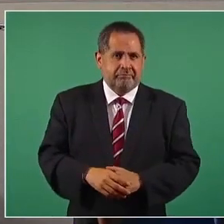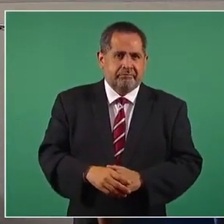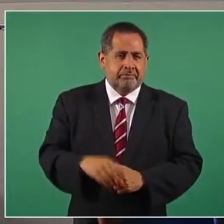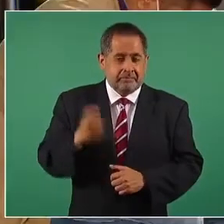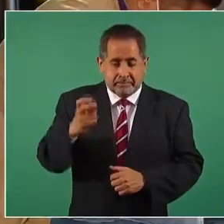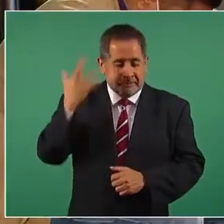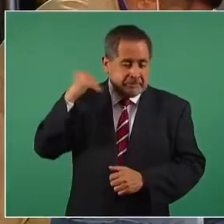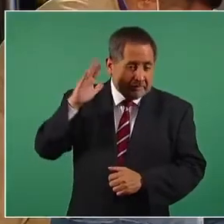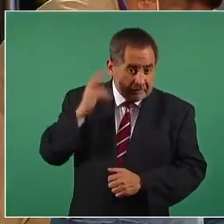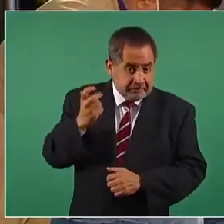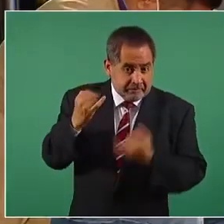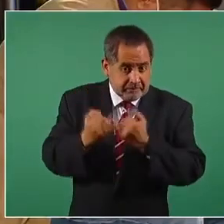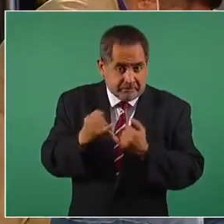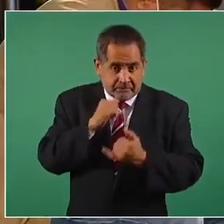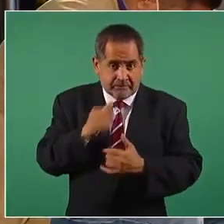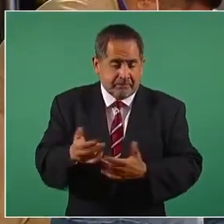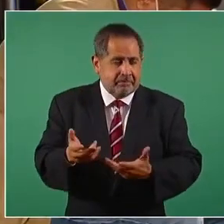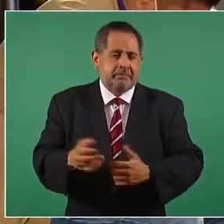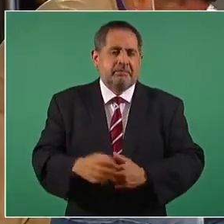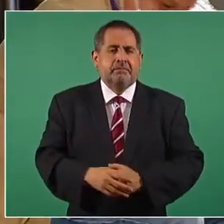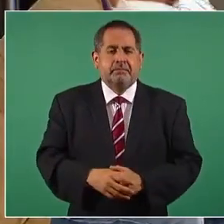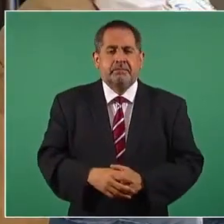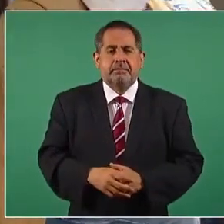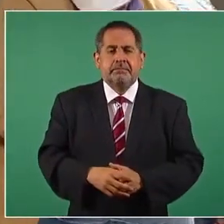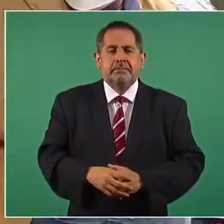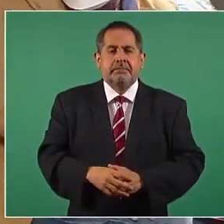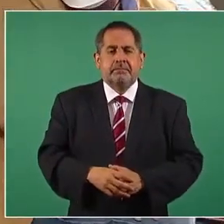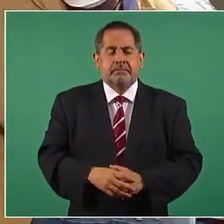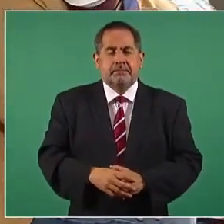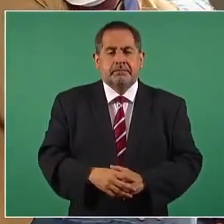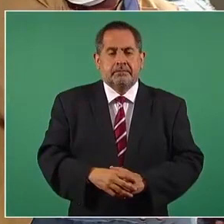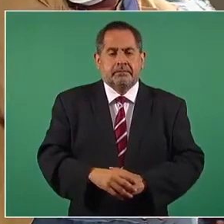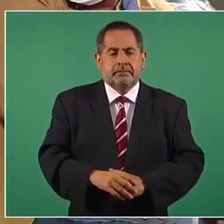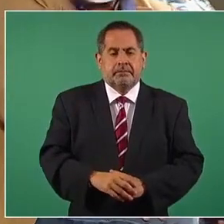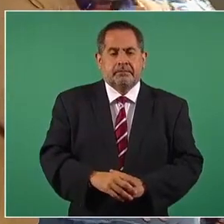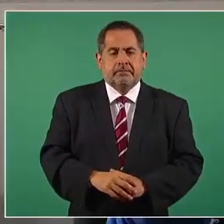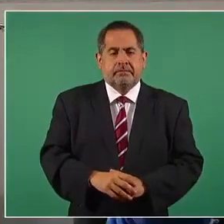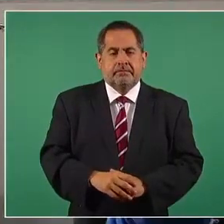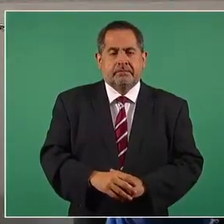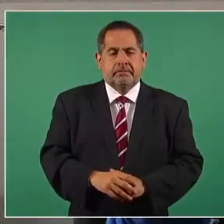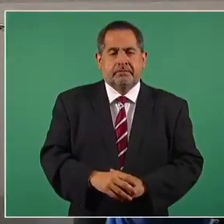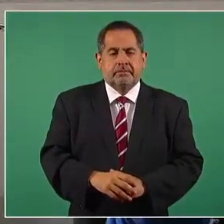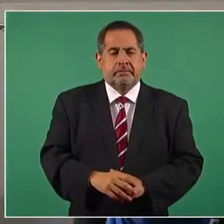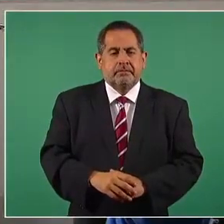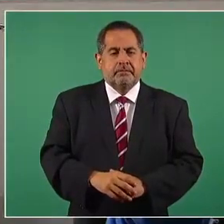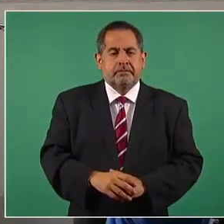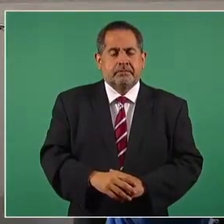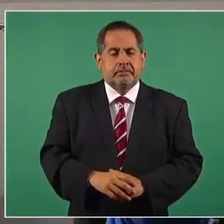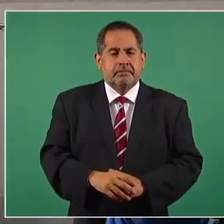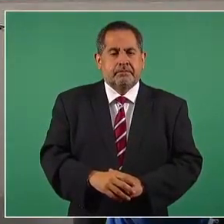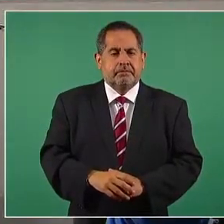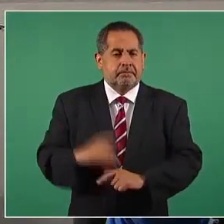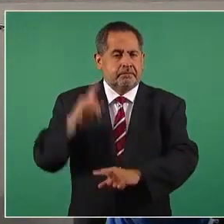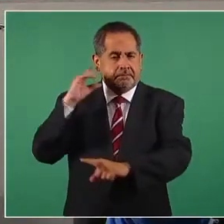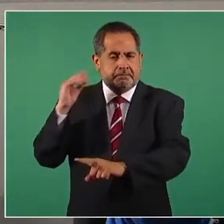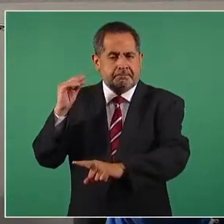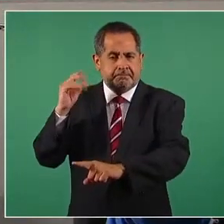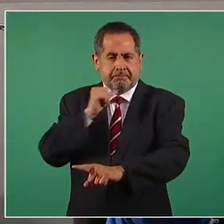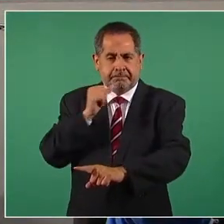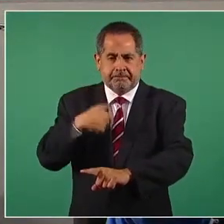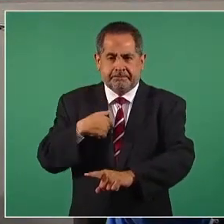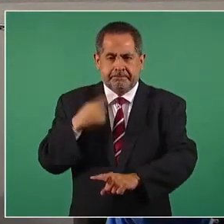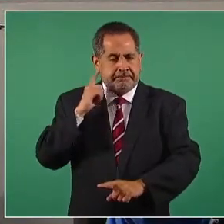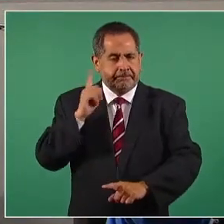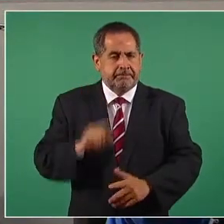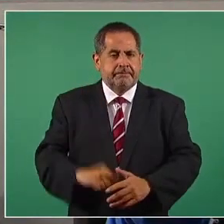¿Así era? De hecho, presidente, nosotros nos tocó en el sexenio de Enrique Peña Nieto, perdón por la interrupción, que es un testimonio